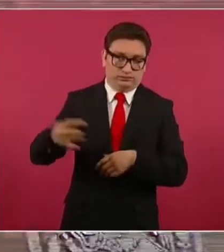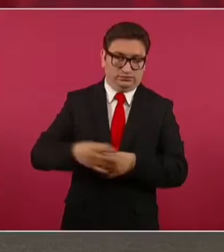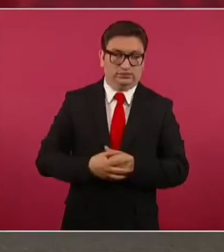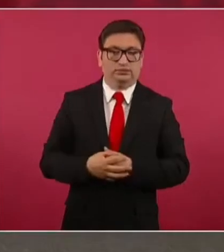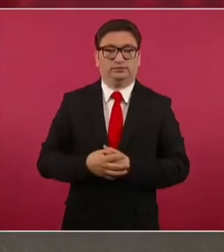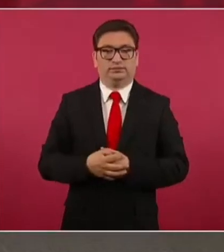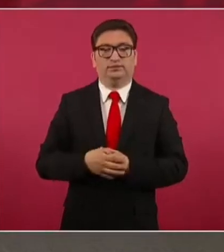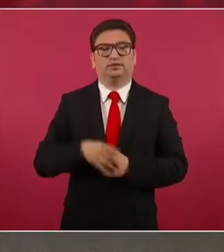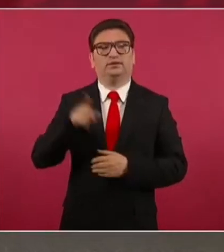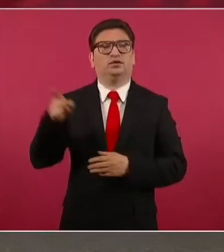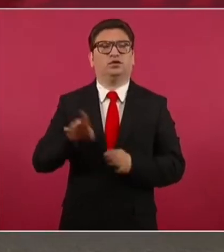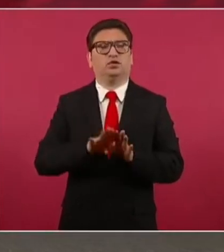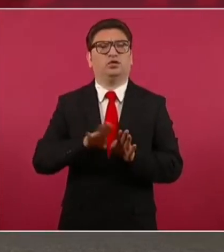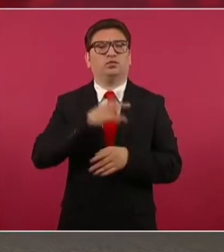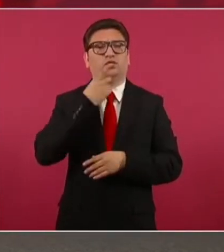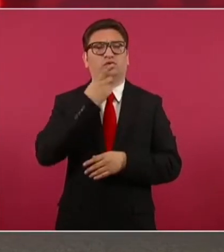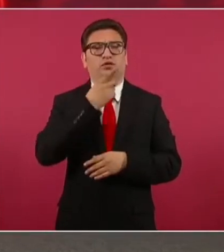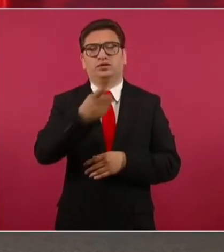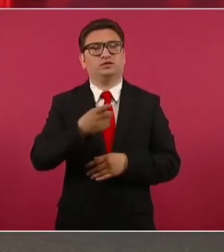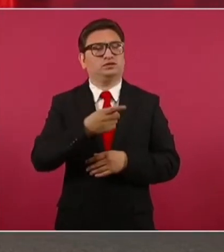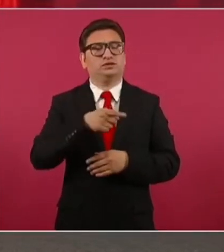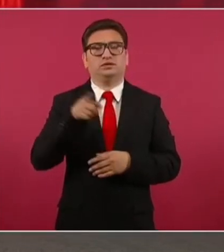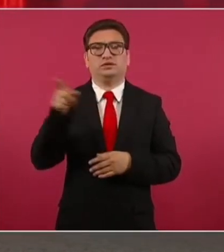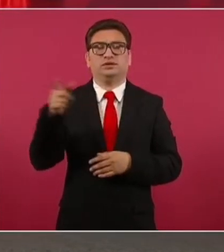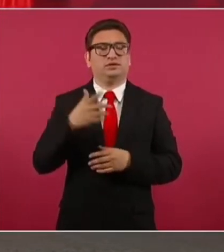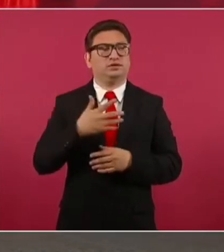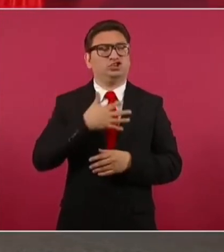¿cómo se llamaba esta fuente de corrupción?